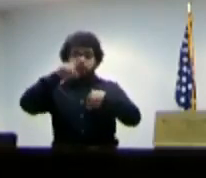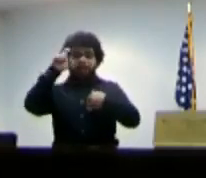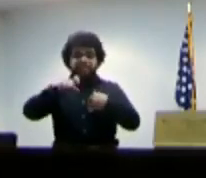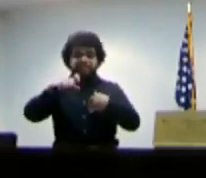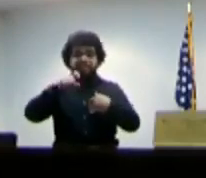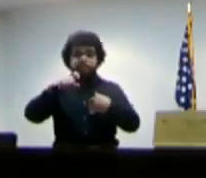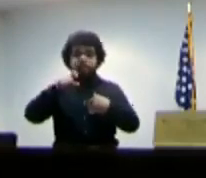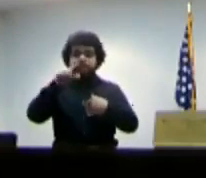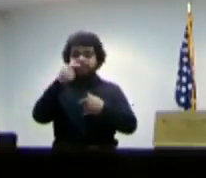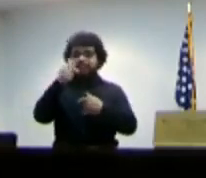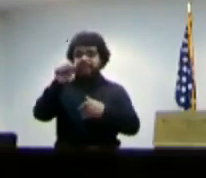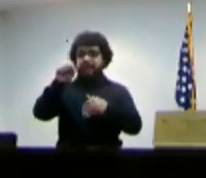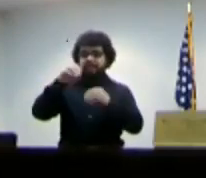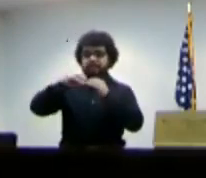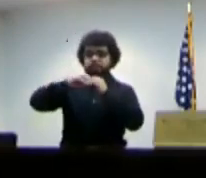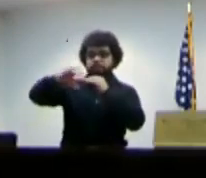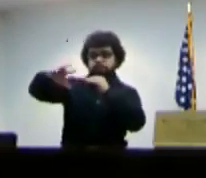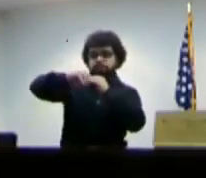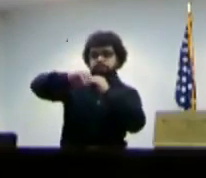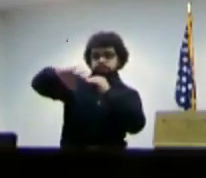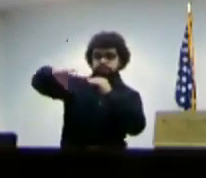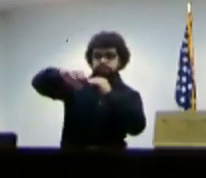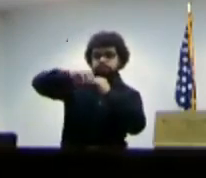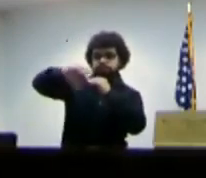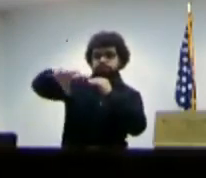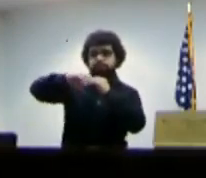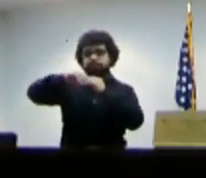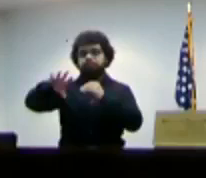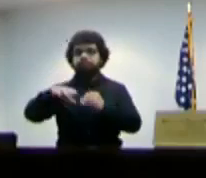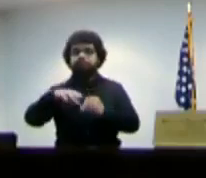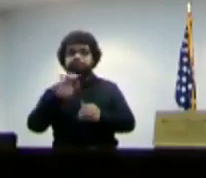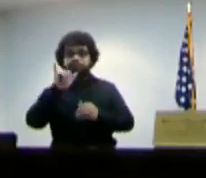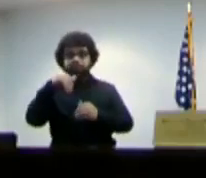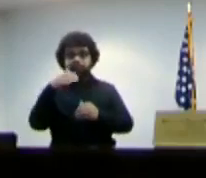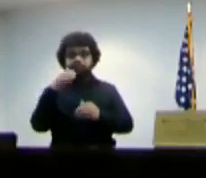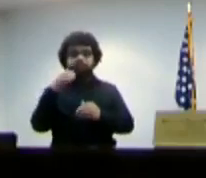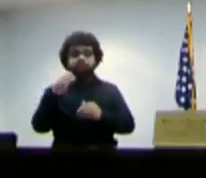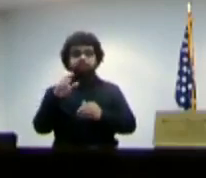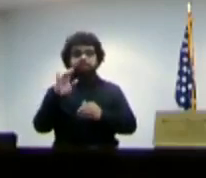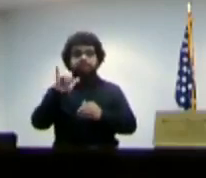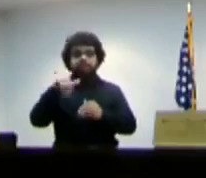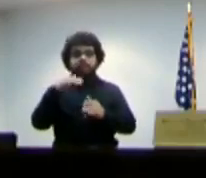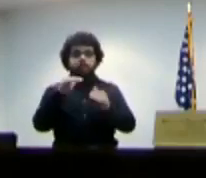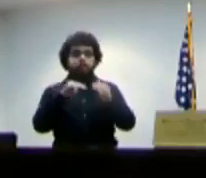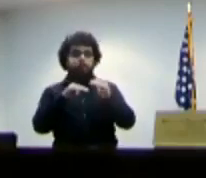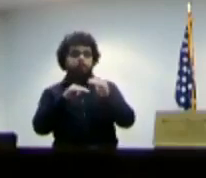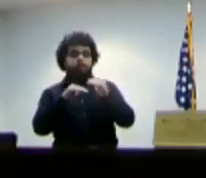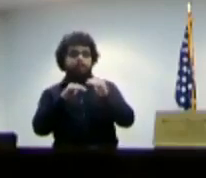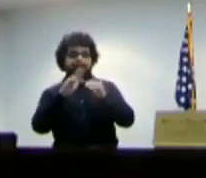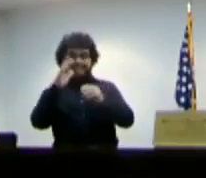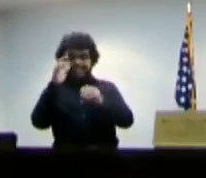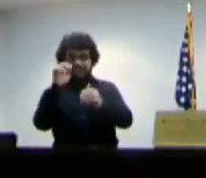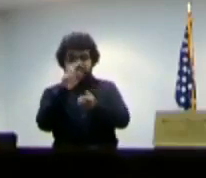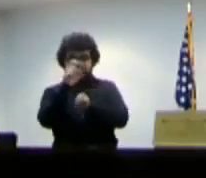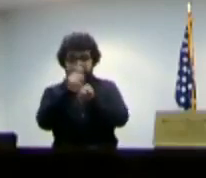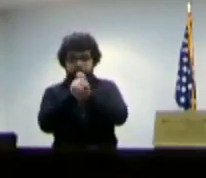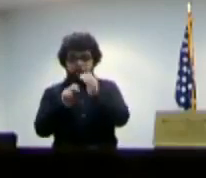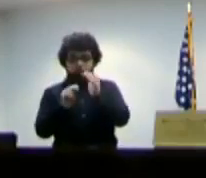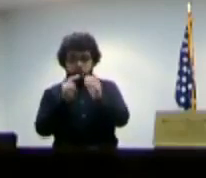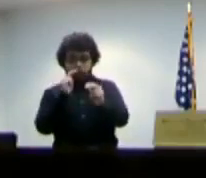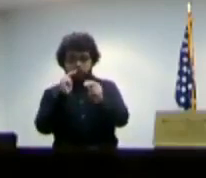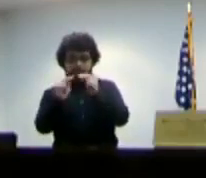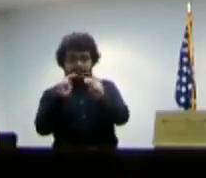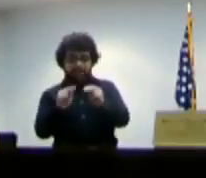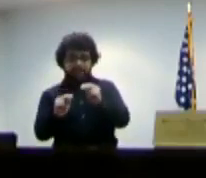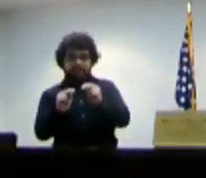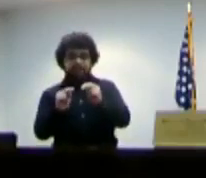emisiones y ellas a unos niveles de generación no cumplen con los requisitos. En los permisos de ellos dice que